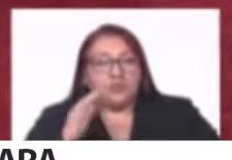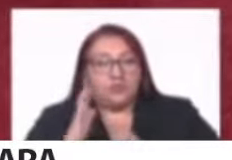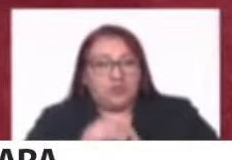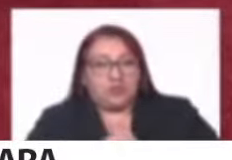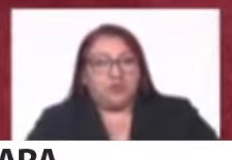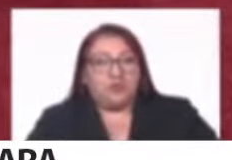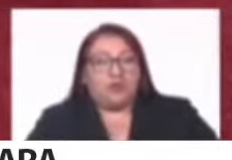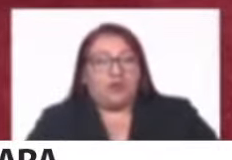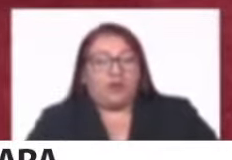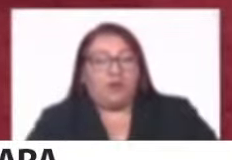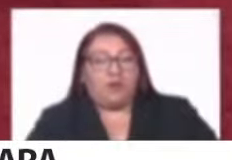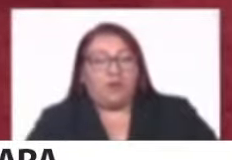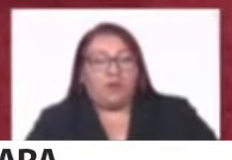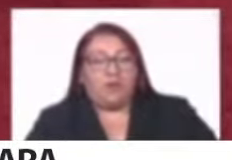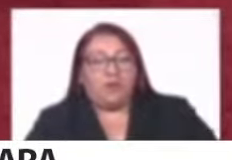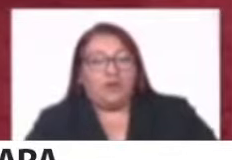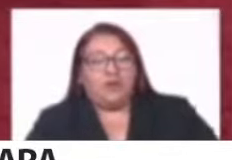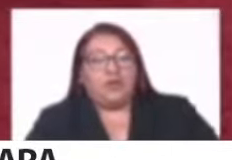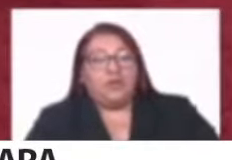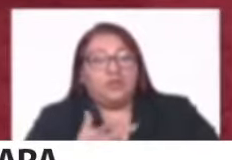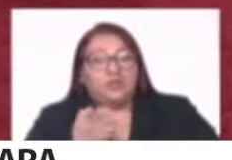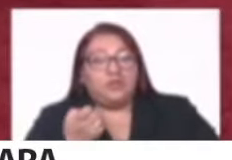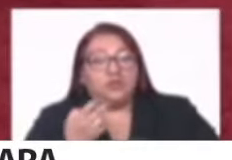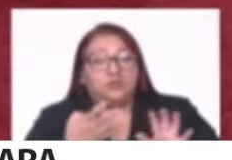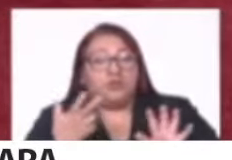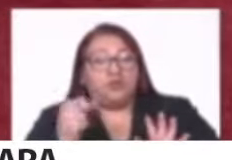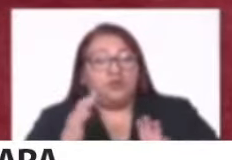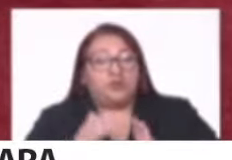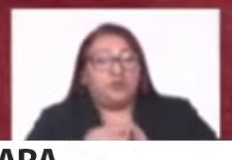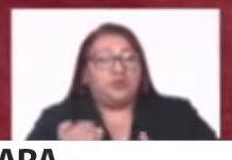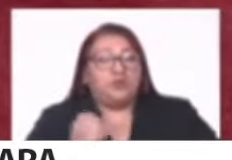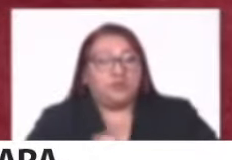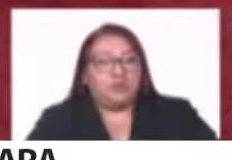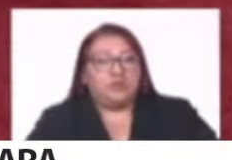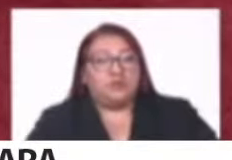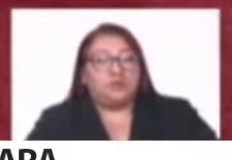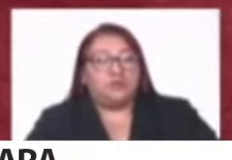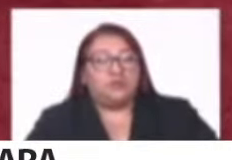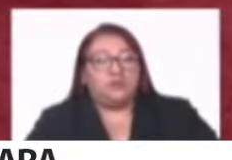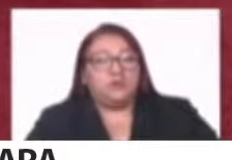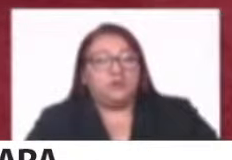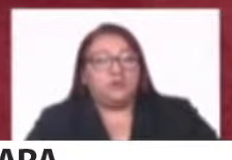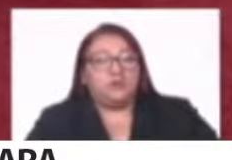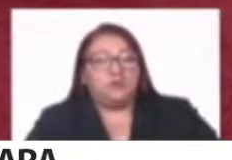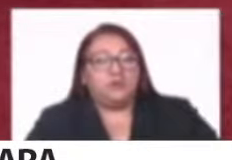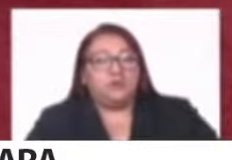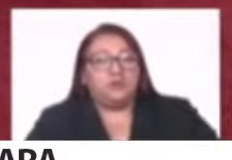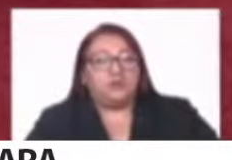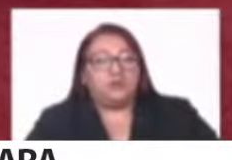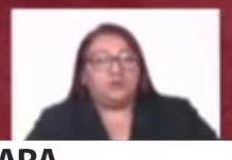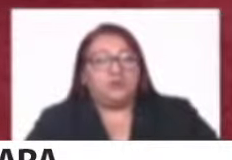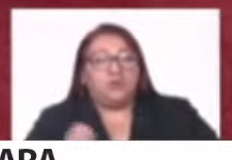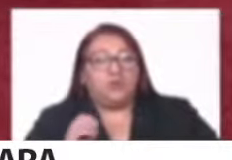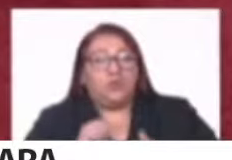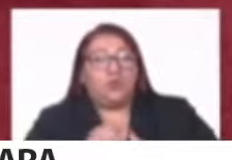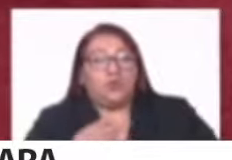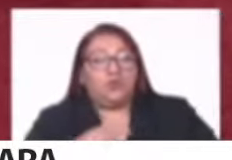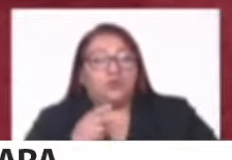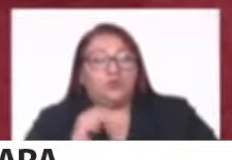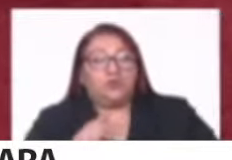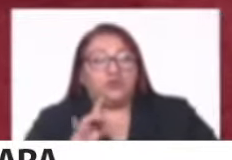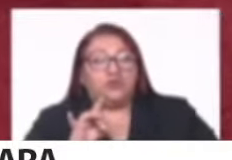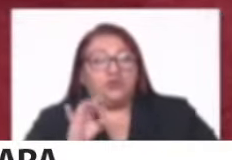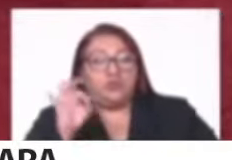2.664 millones. Como se ve, son 398 millones adicionales o un incremento del 18% con respecto al